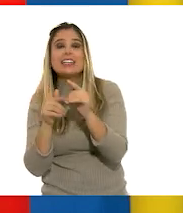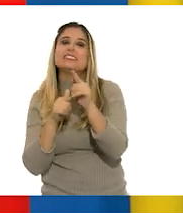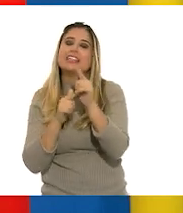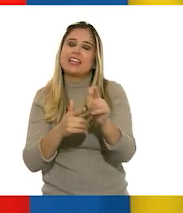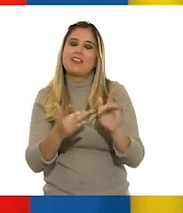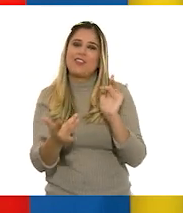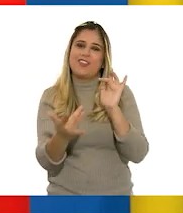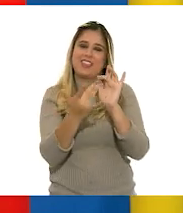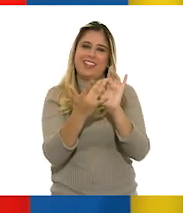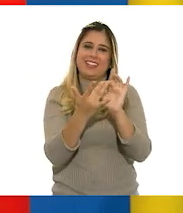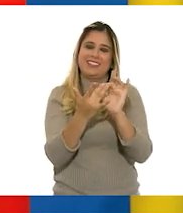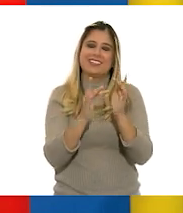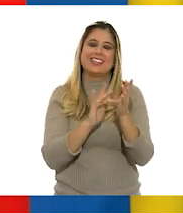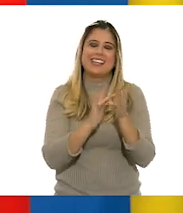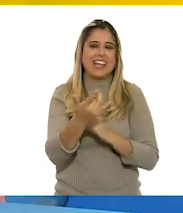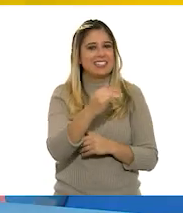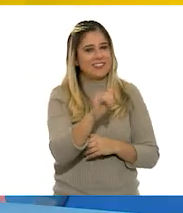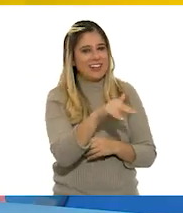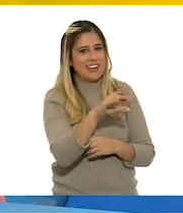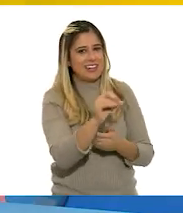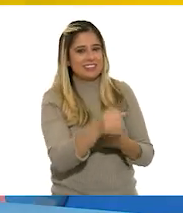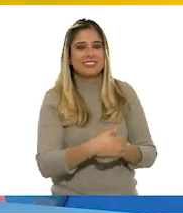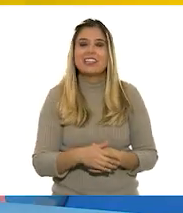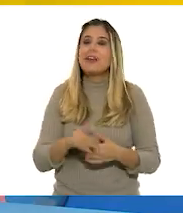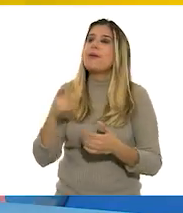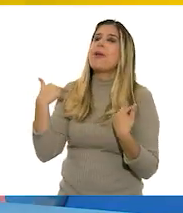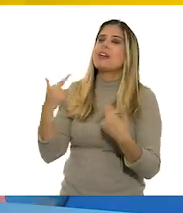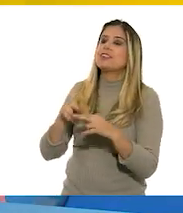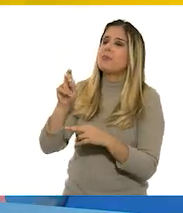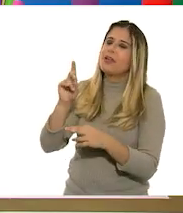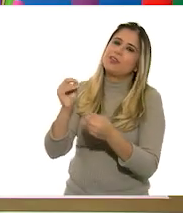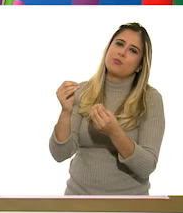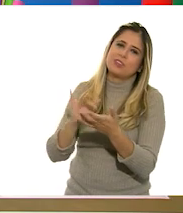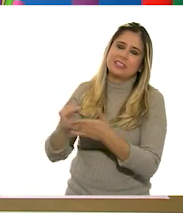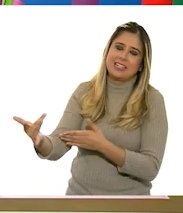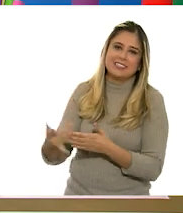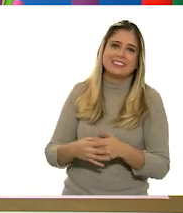en contacto. Muchas gracias, Juan Carlos. Maestro Pedro, muchísimas gracias.